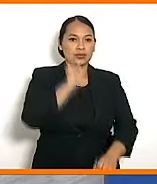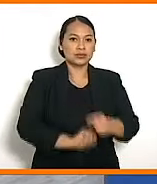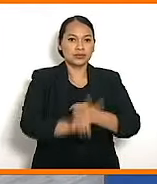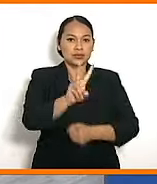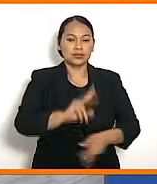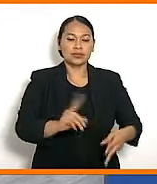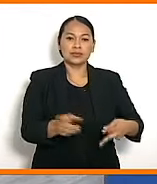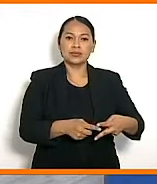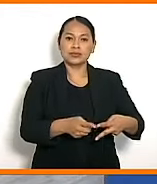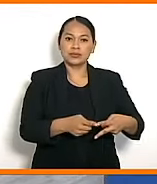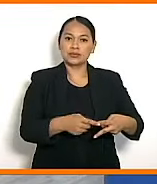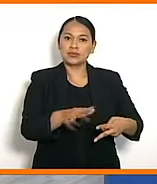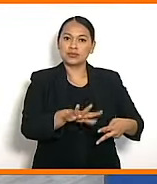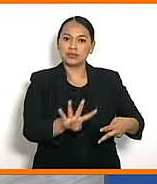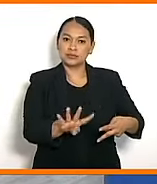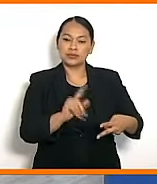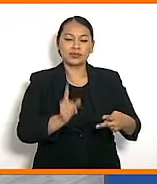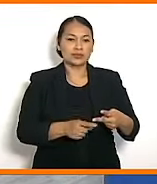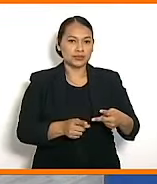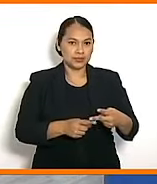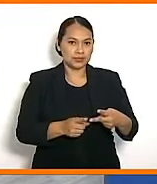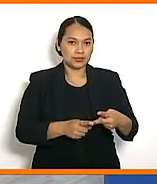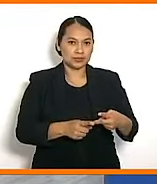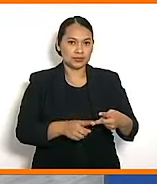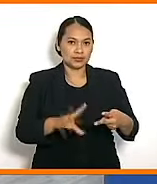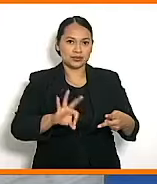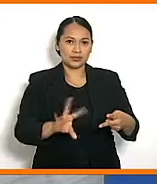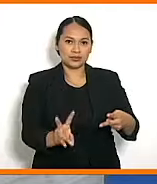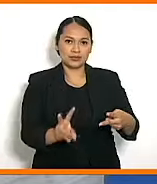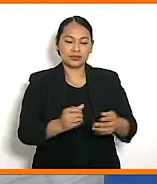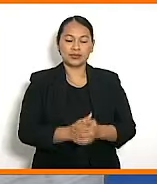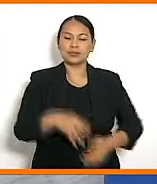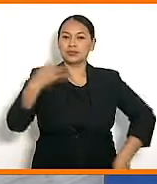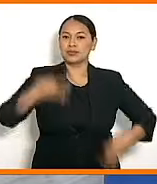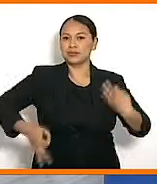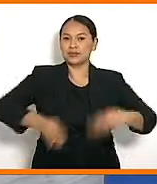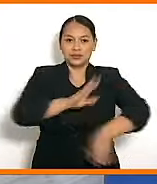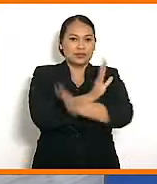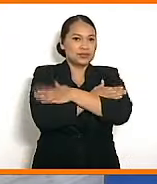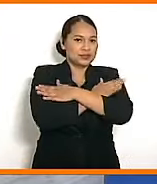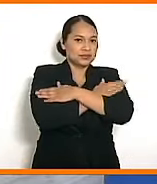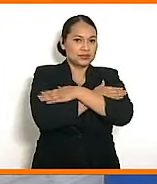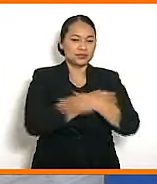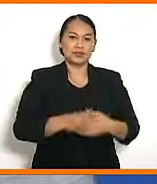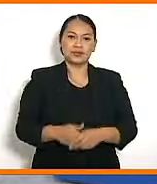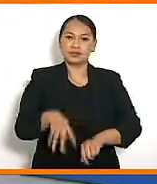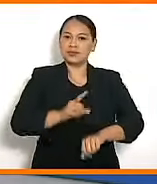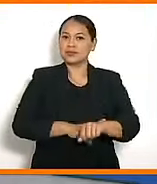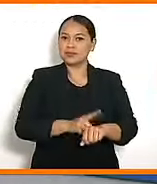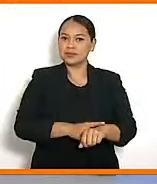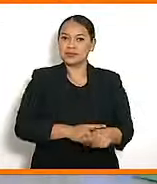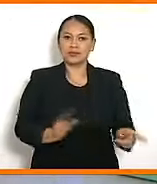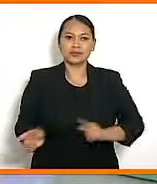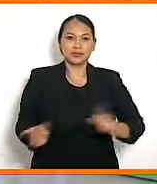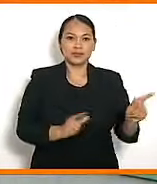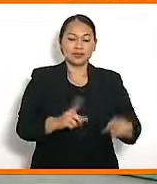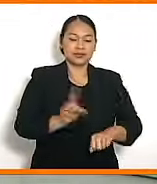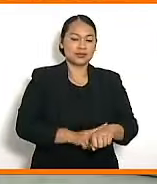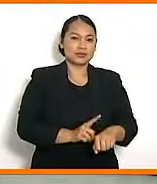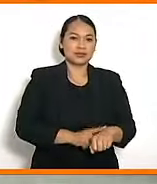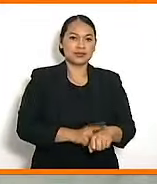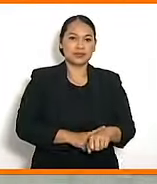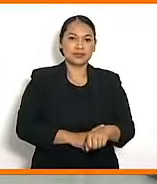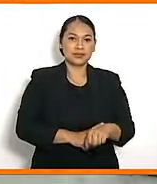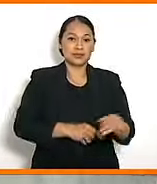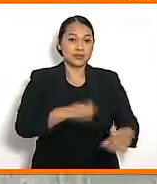Posición 1, 54. Posición 2, 97. Muchas felicidades. Ahora sí, espero que estés listo porque ha llegado el momento